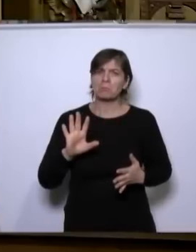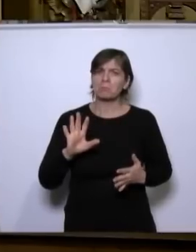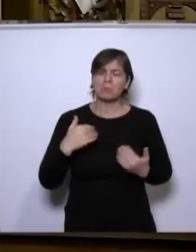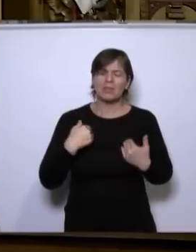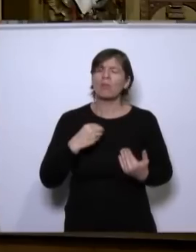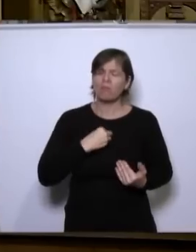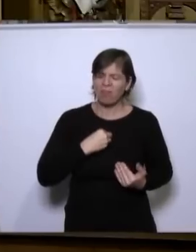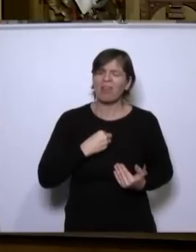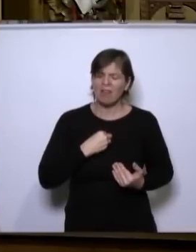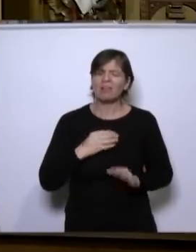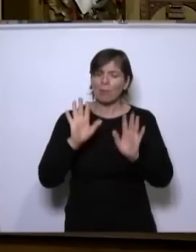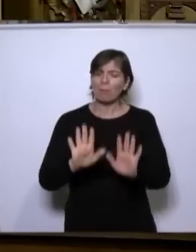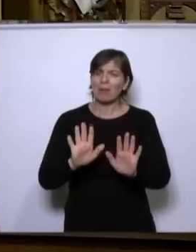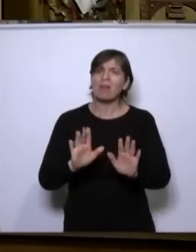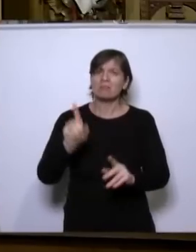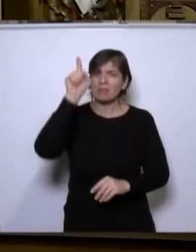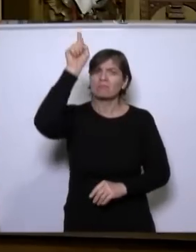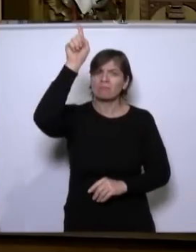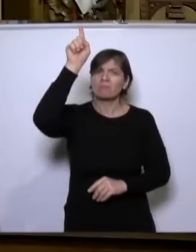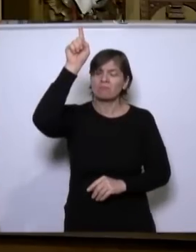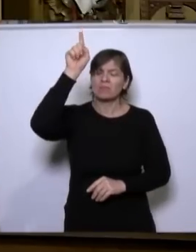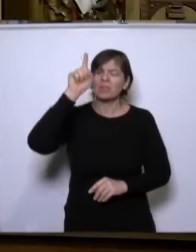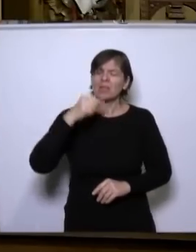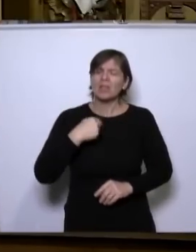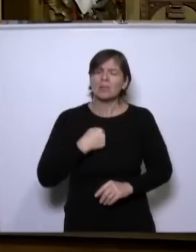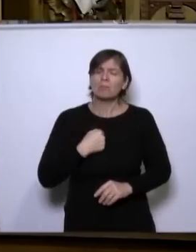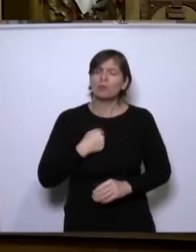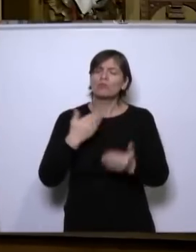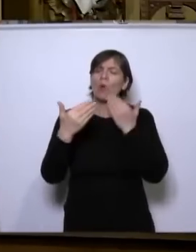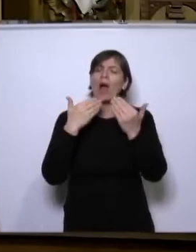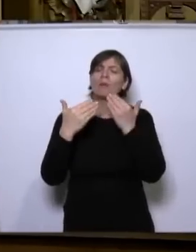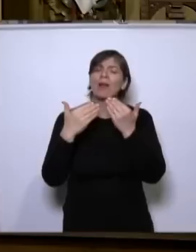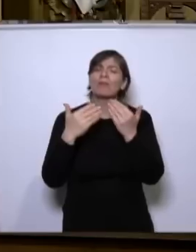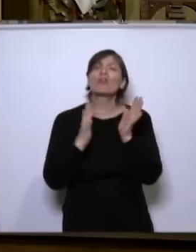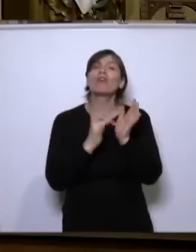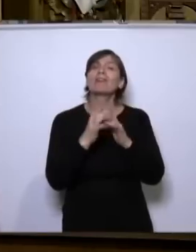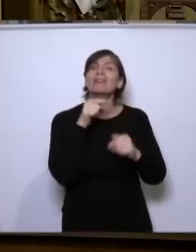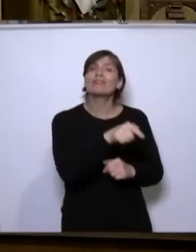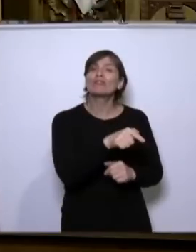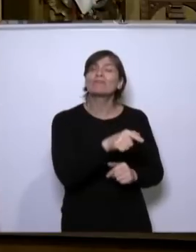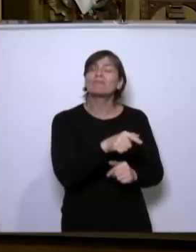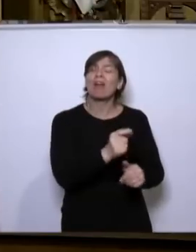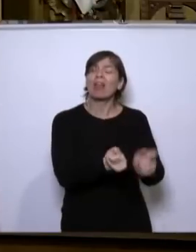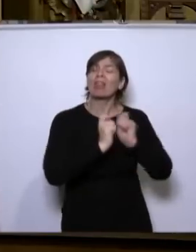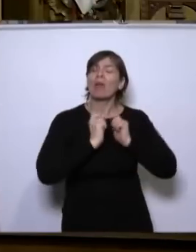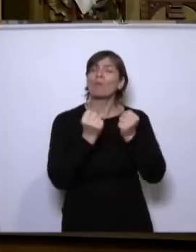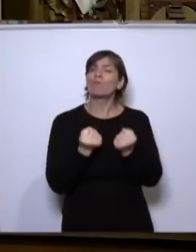de su fe y esperanza, y por su conversación con Cristo.